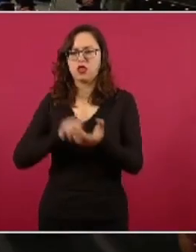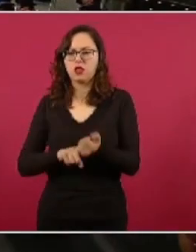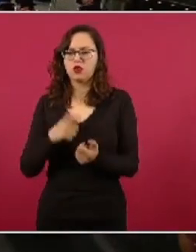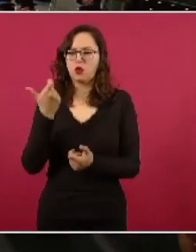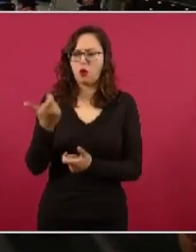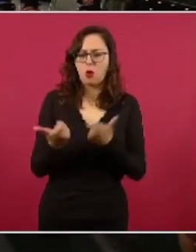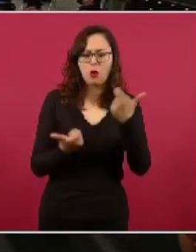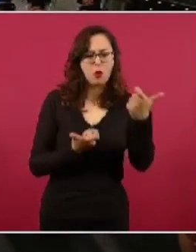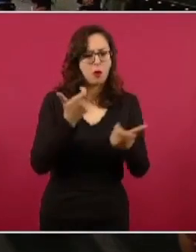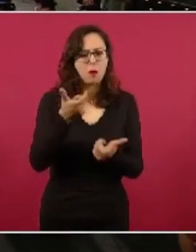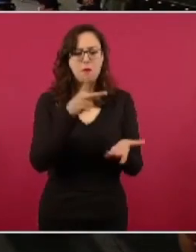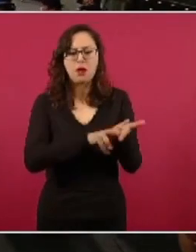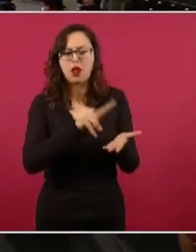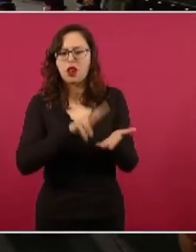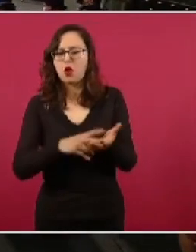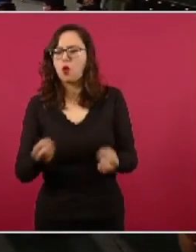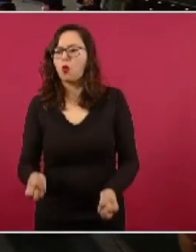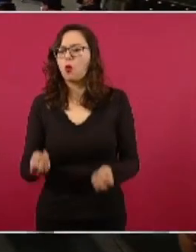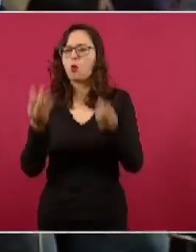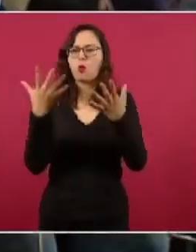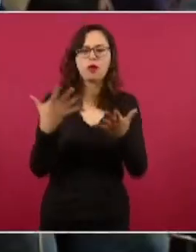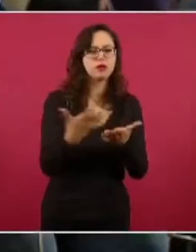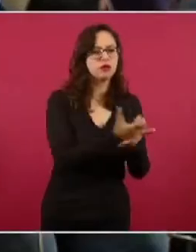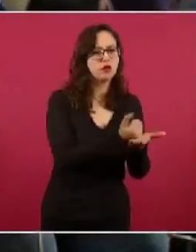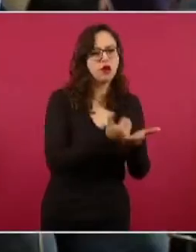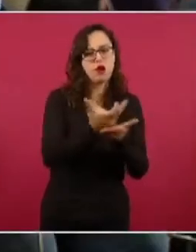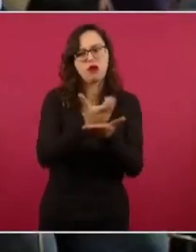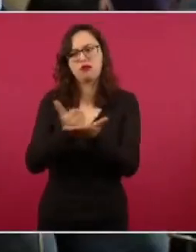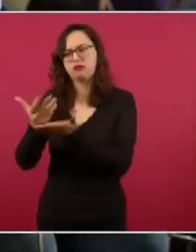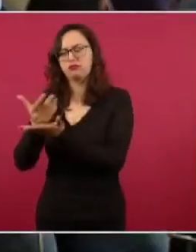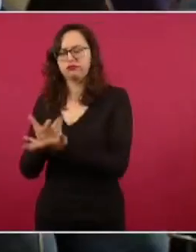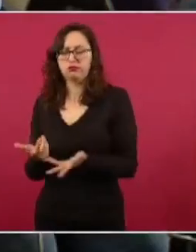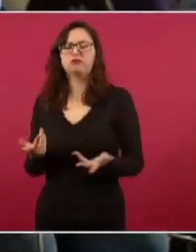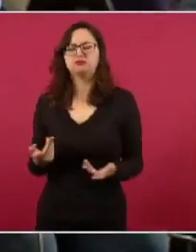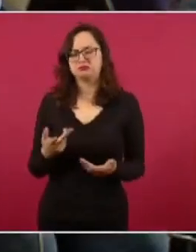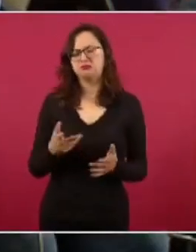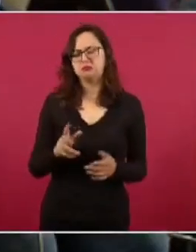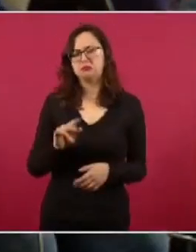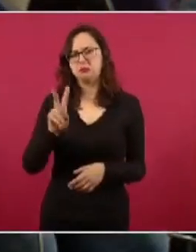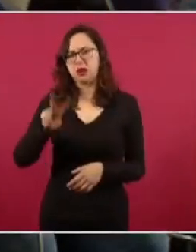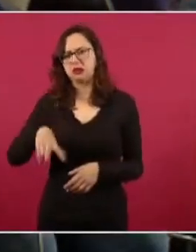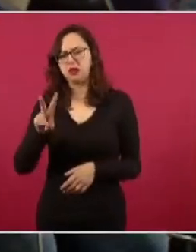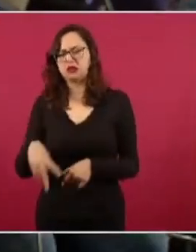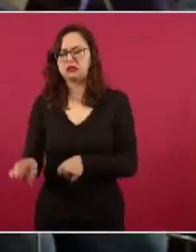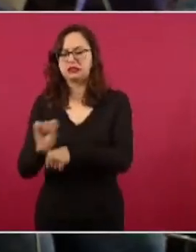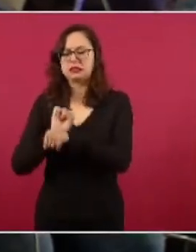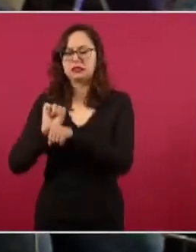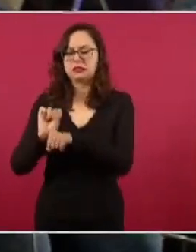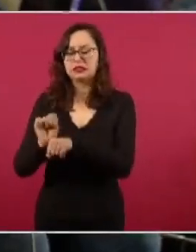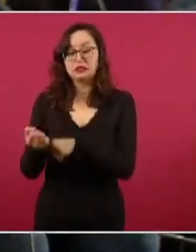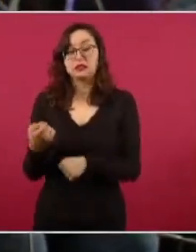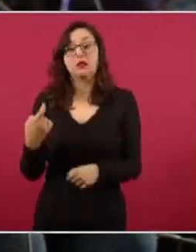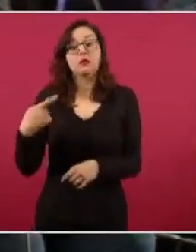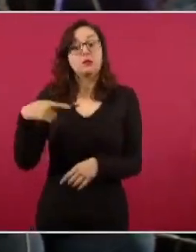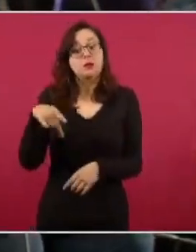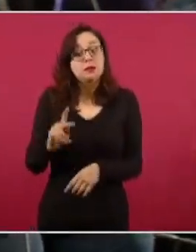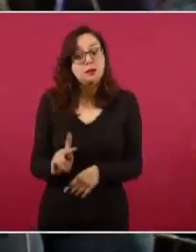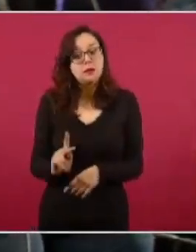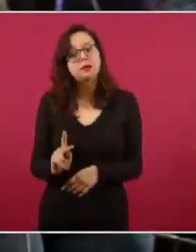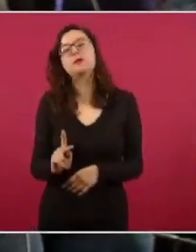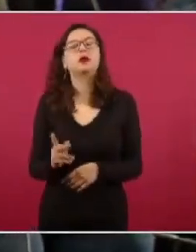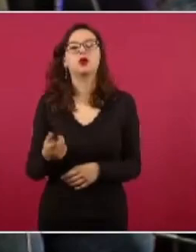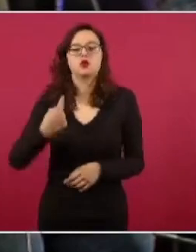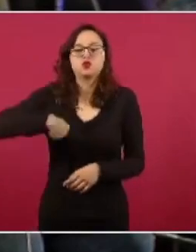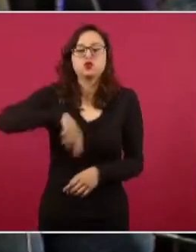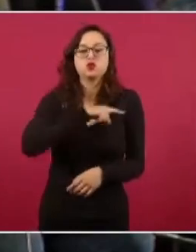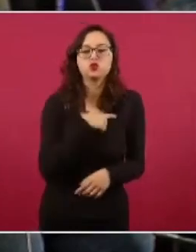estado revisando este asunto y resulta, por ejemplo, que si vemos sueldos brutos más prestaciones que tienen, en las